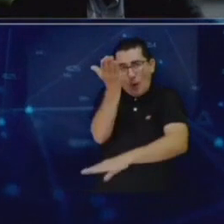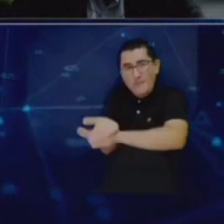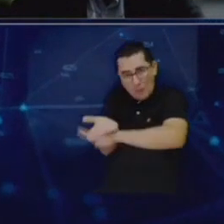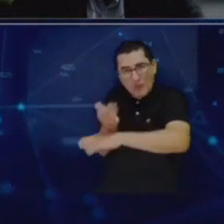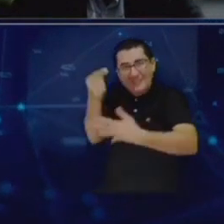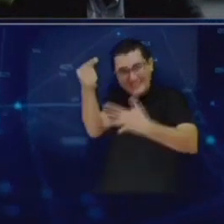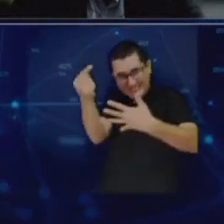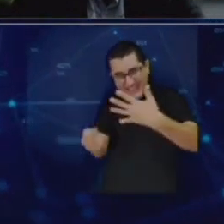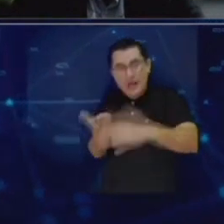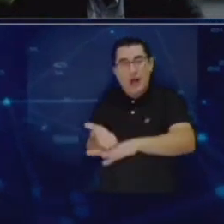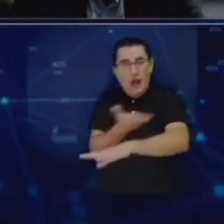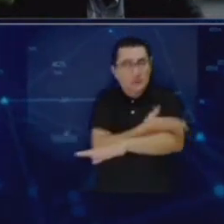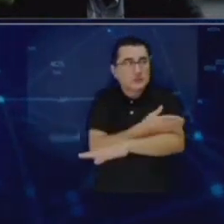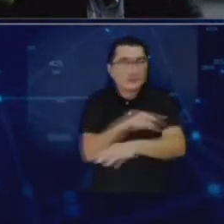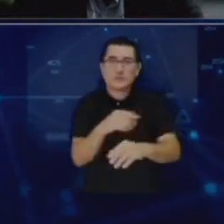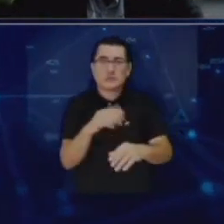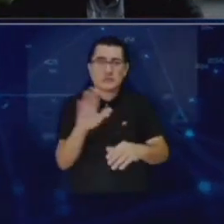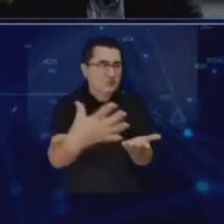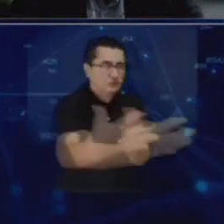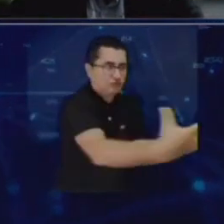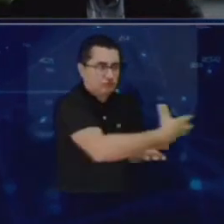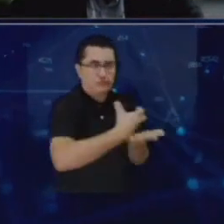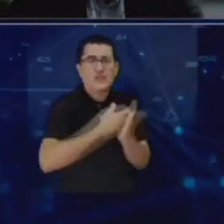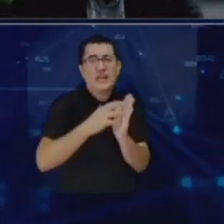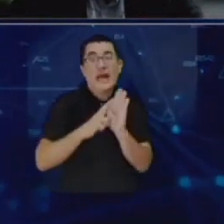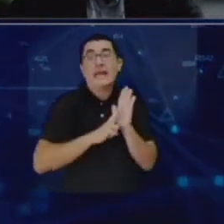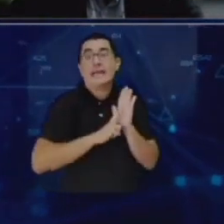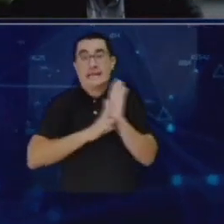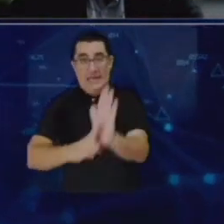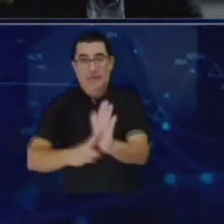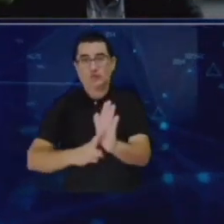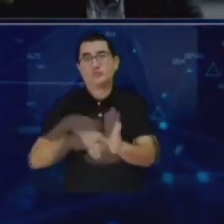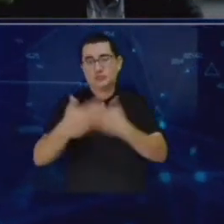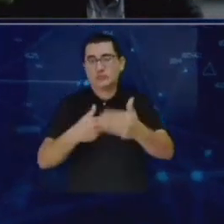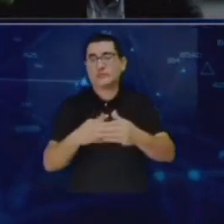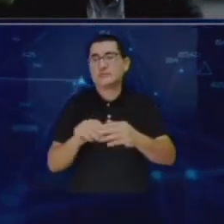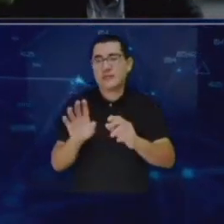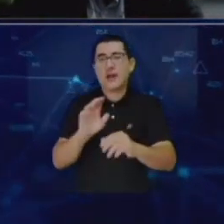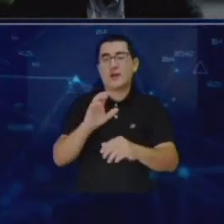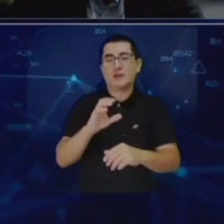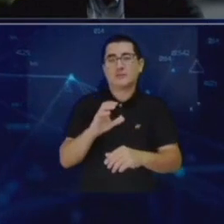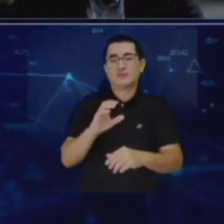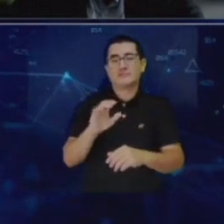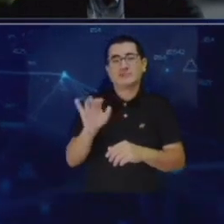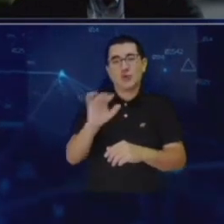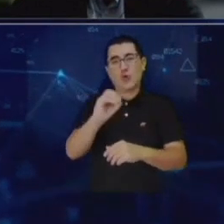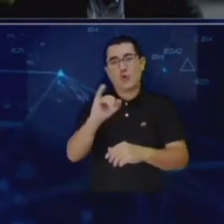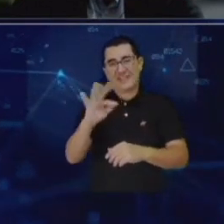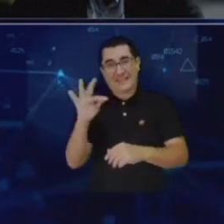a la resolución de los estudios en la UITR. Las siguientes son tan amables.